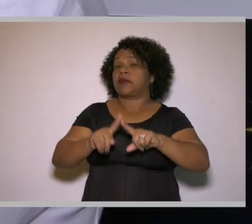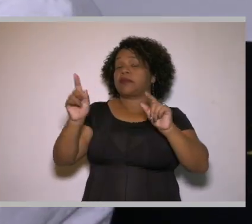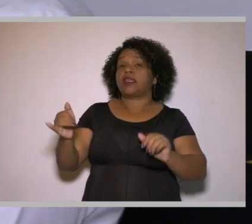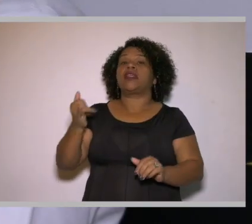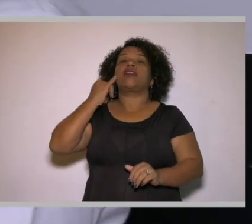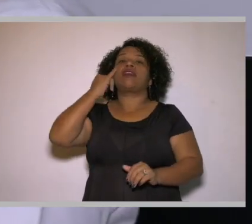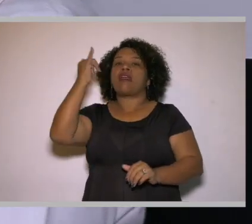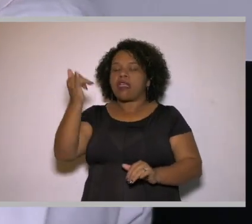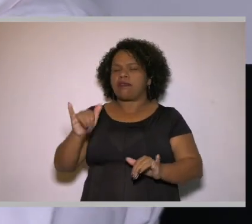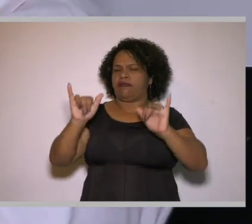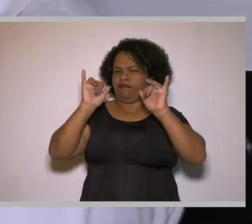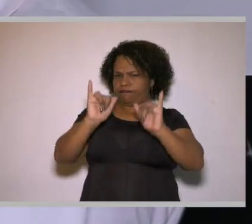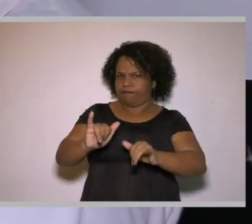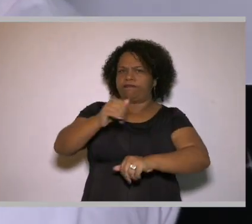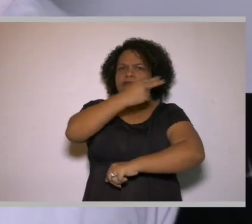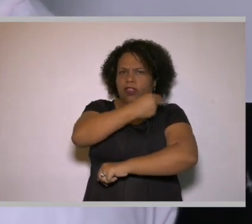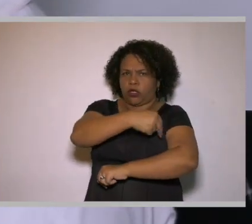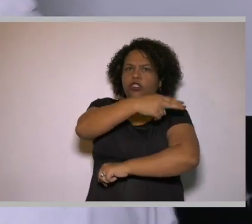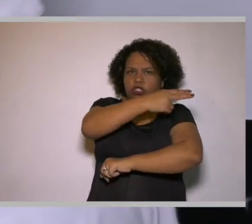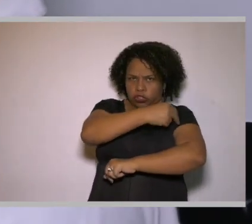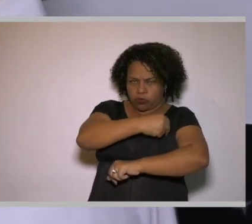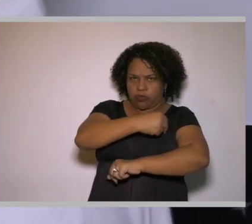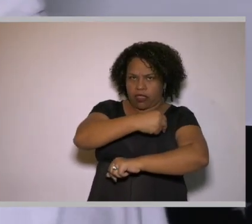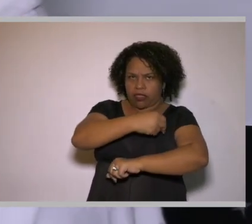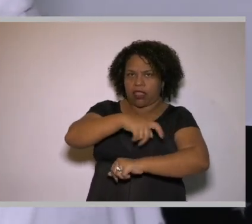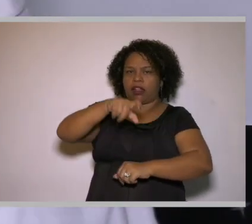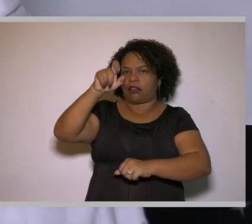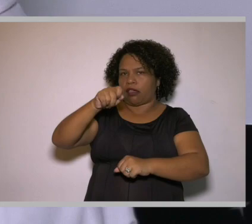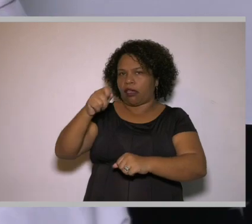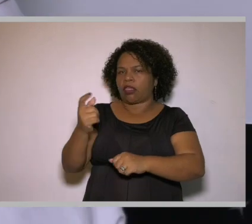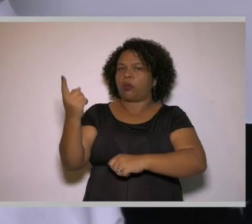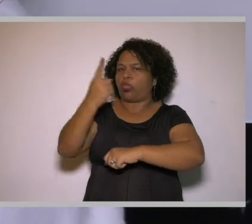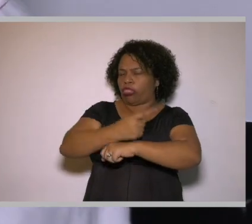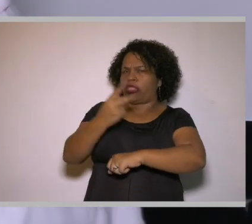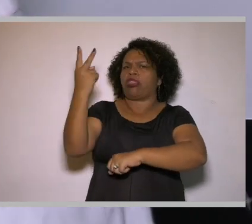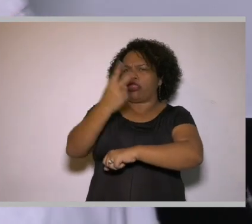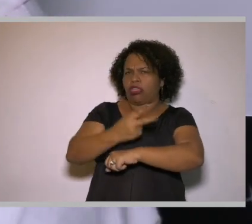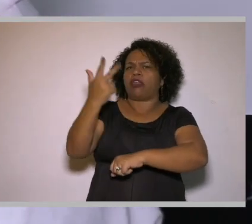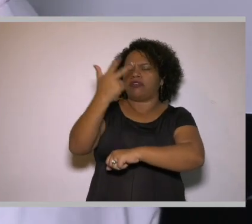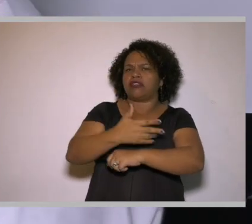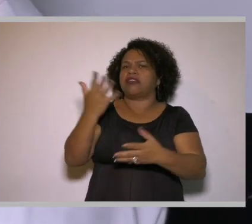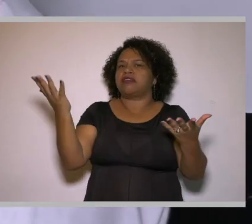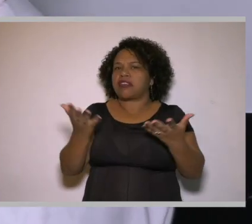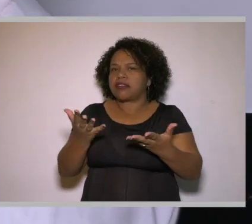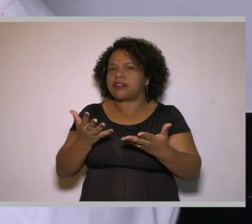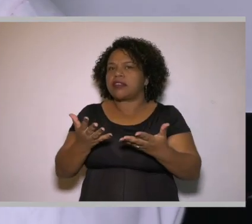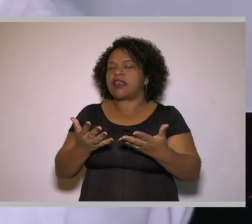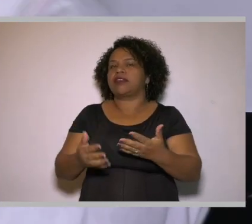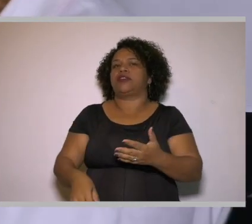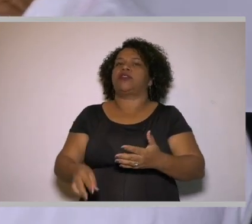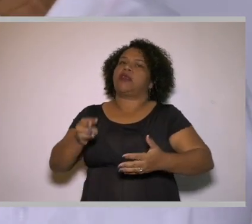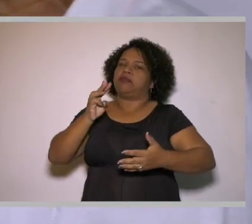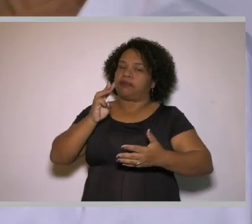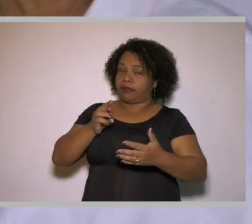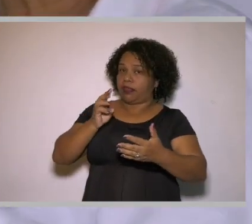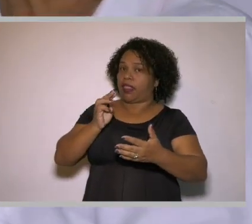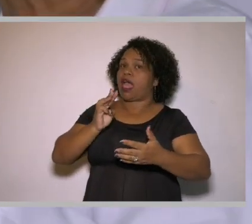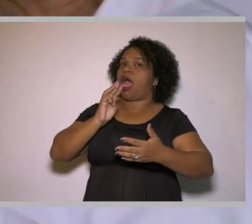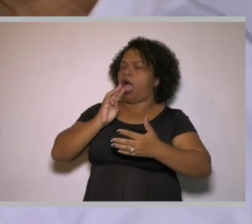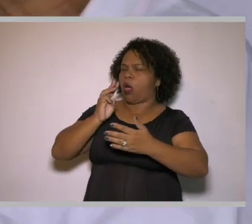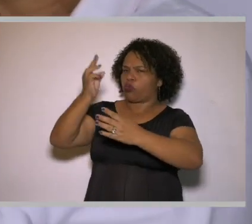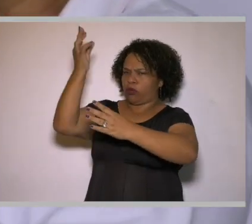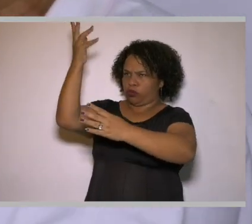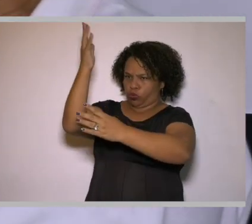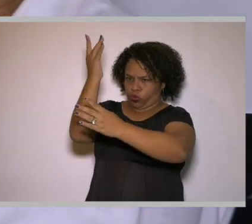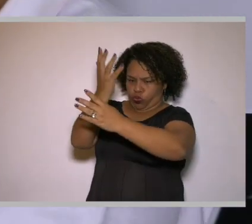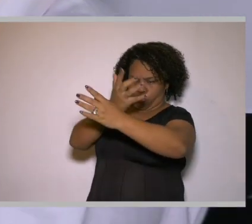coloca una solución para hidratación y entonces van en ayuna al quirófano. ¿Por qué el ayuno? Porque generalmente cuando